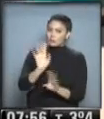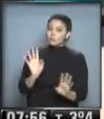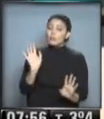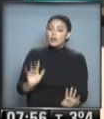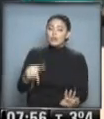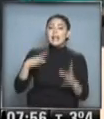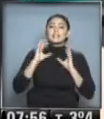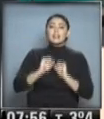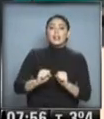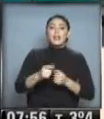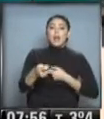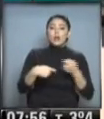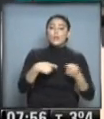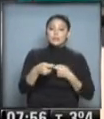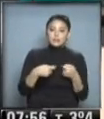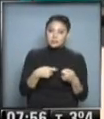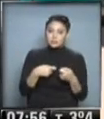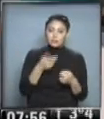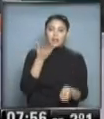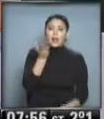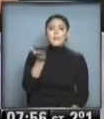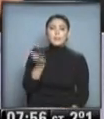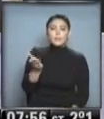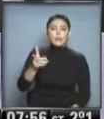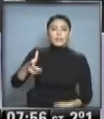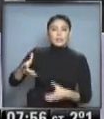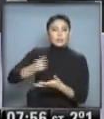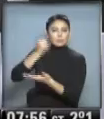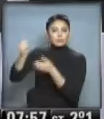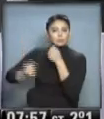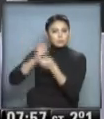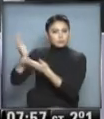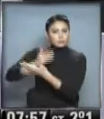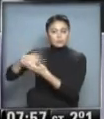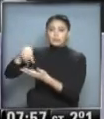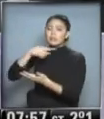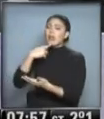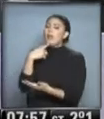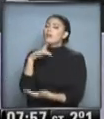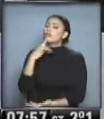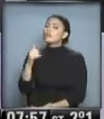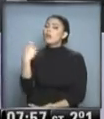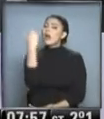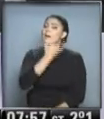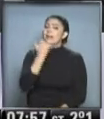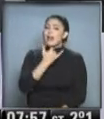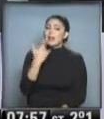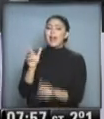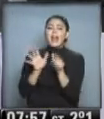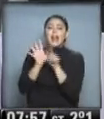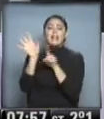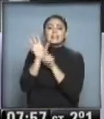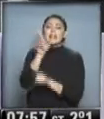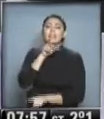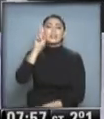la secretaria de comercio le reclama a las grandes cerealeras que declaren que hicieron con el trigo que tenían